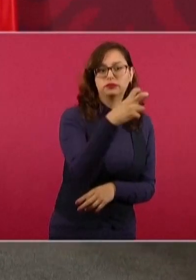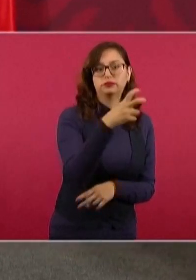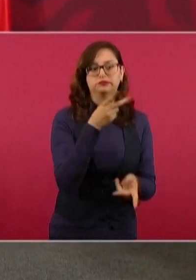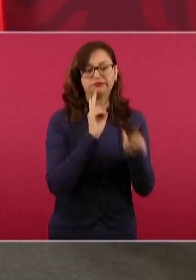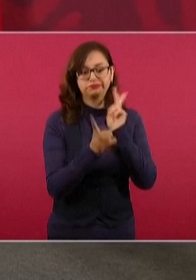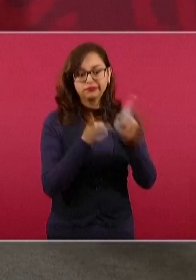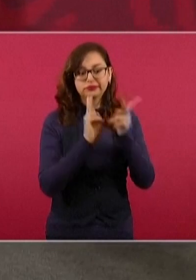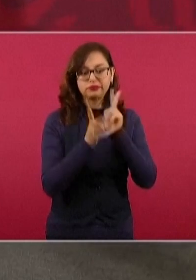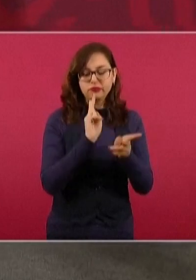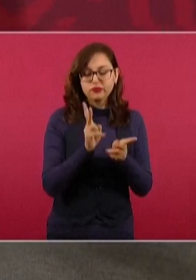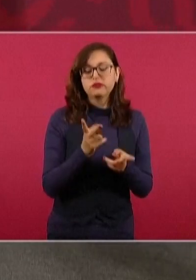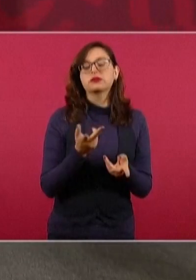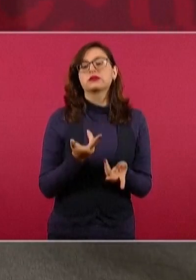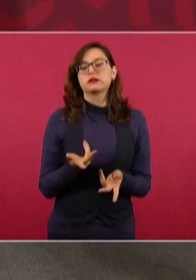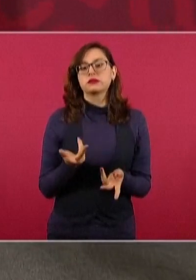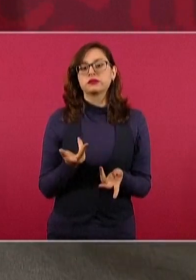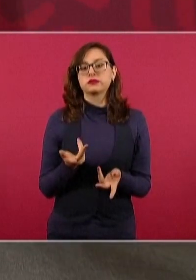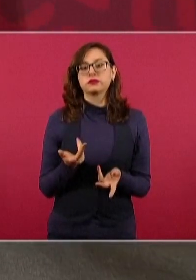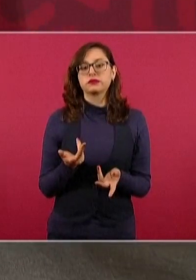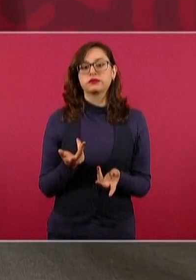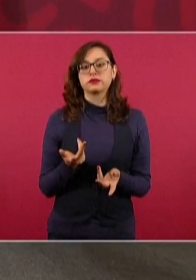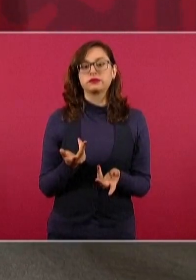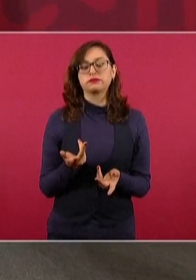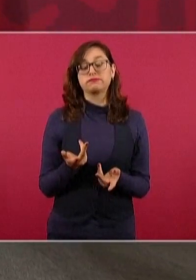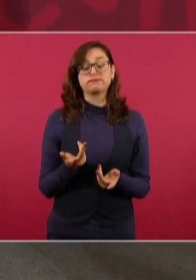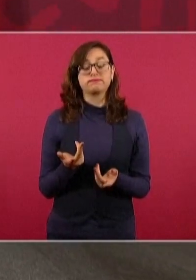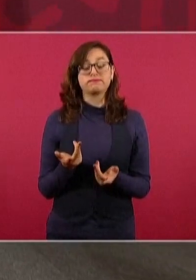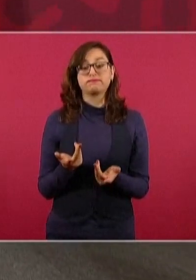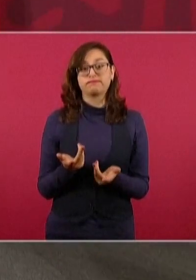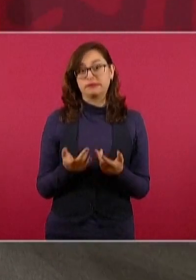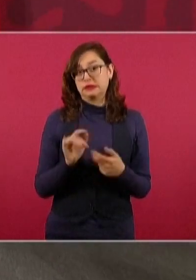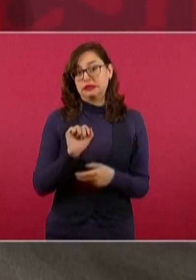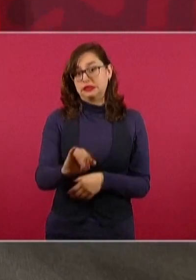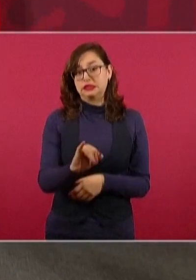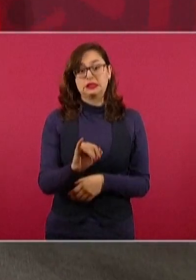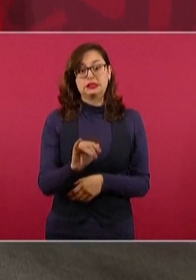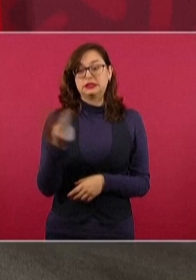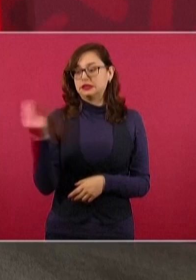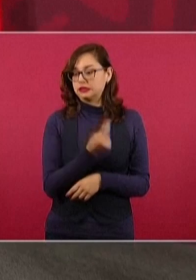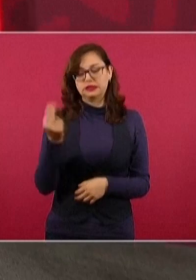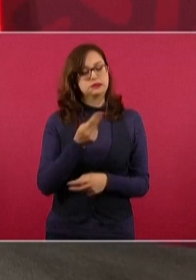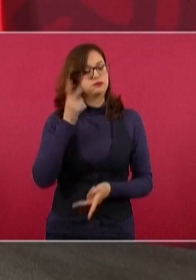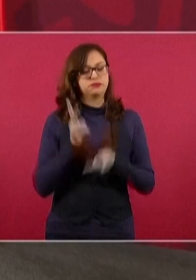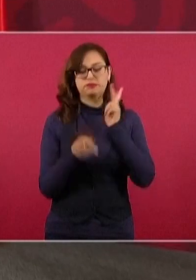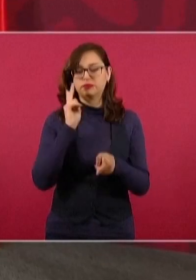luego el tema migratorio es central